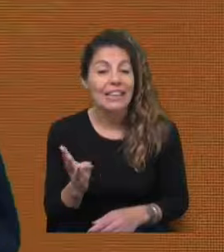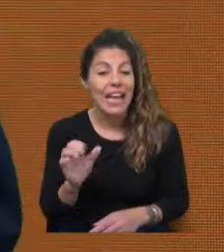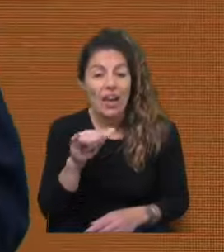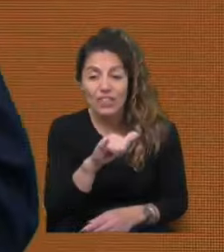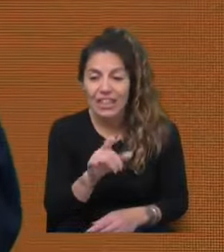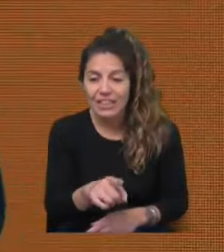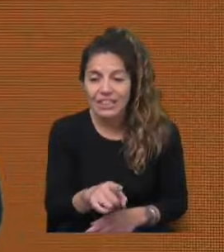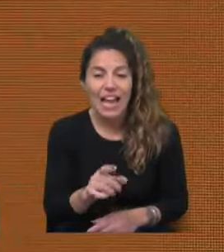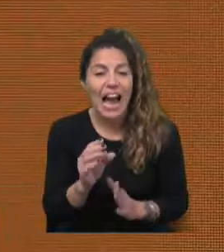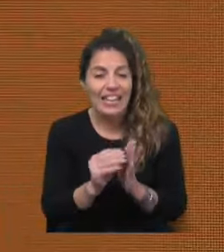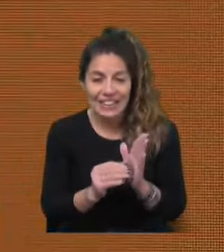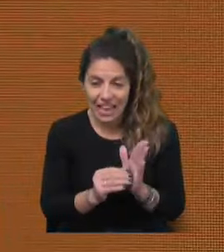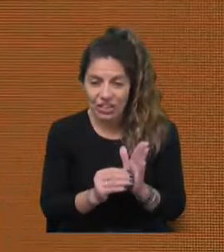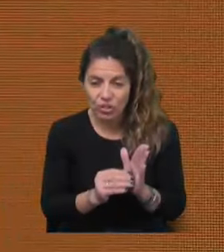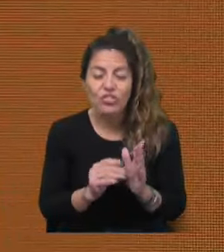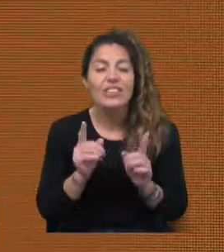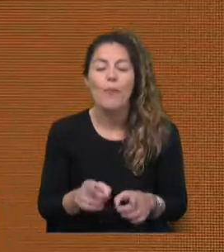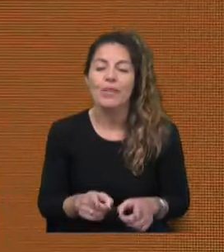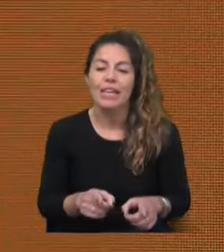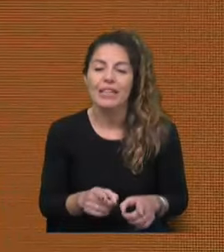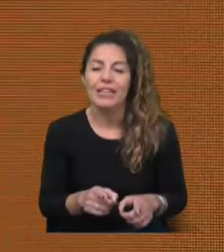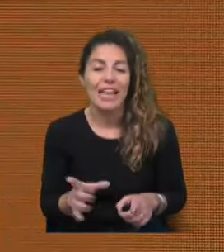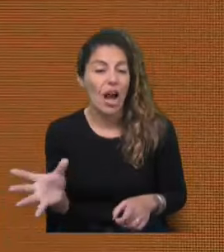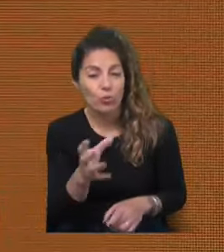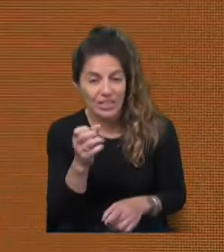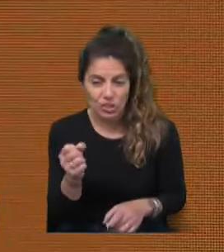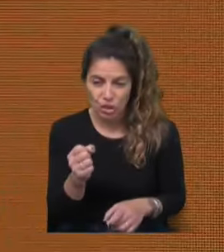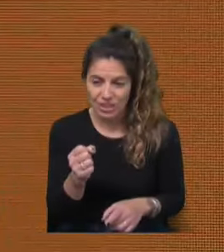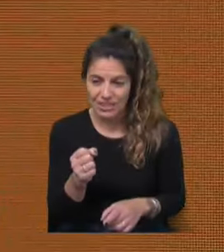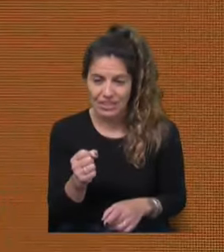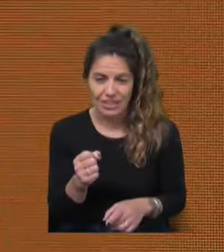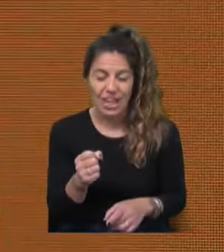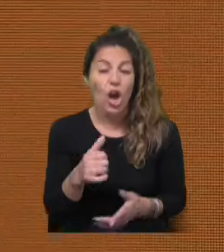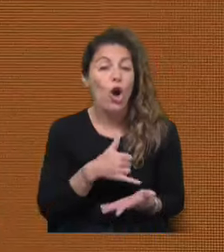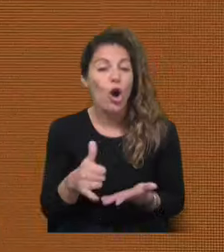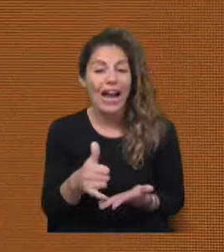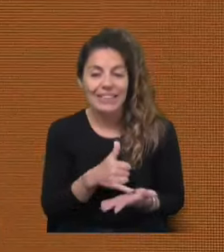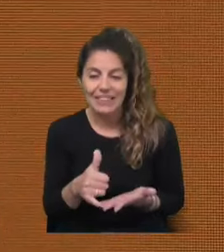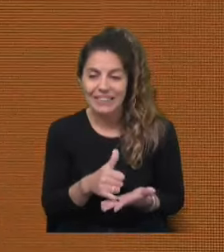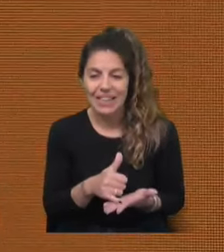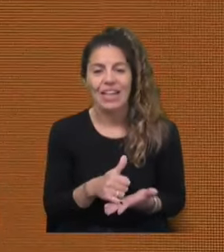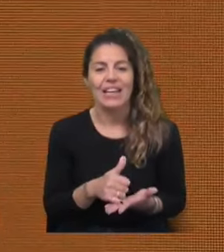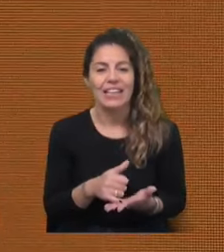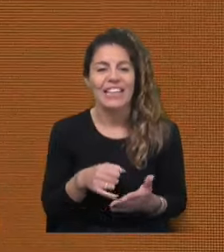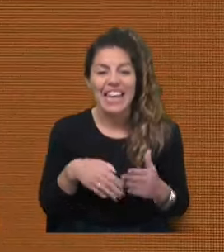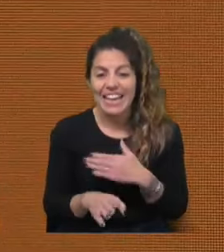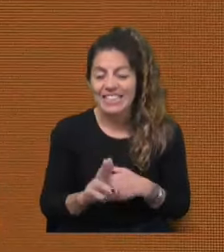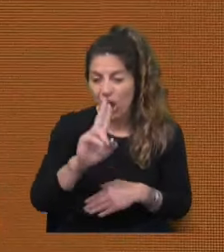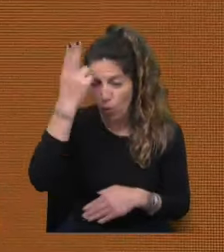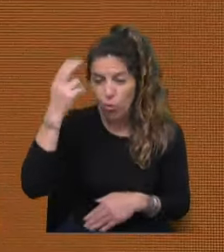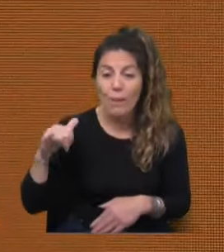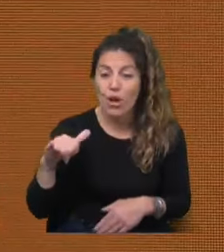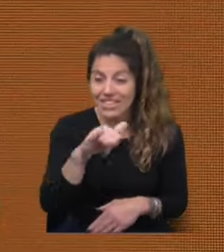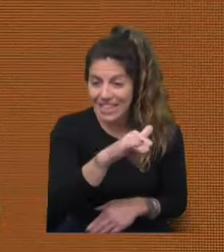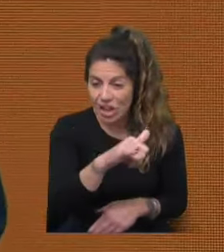Y hay datos, y ha sucedido, de incautaciones de cocaína que son ingresan a Uruguay vía aérea.